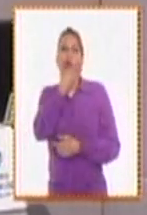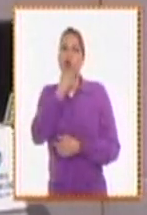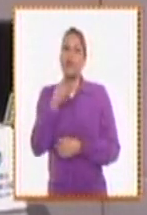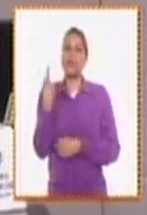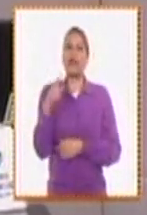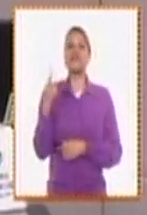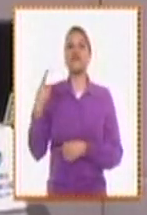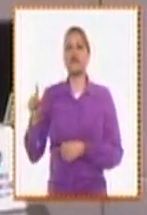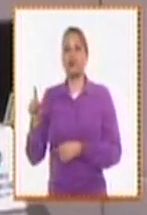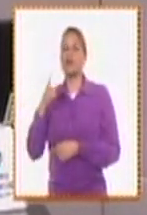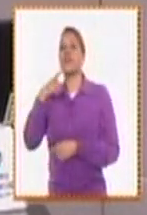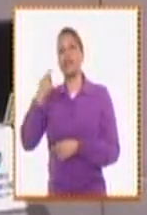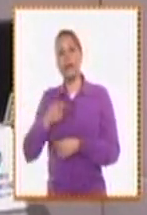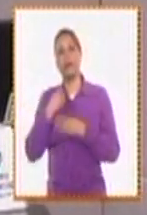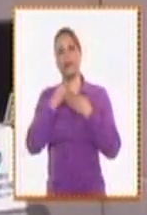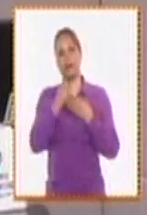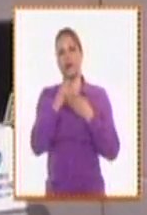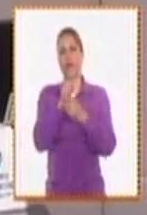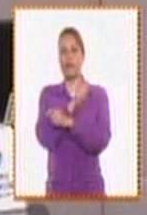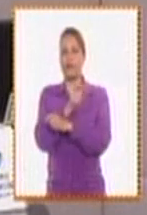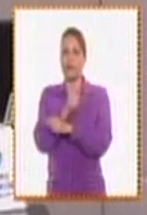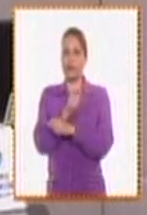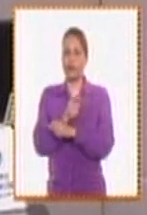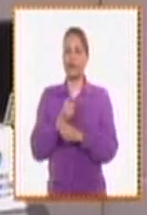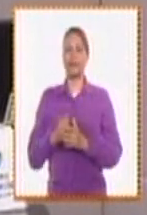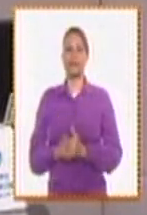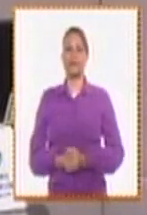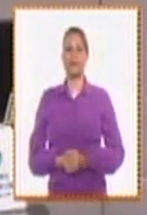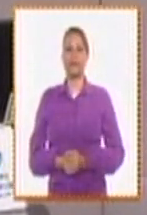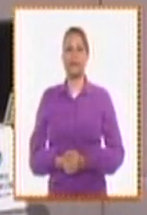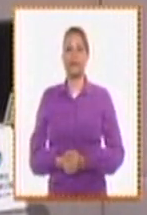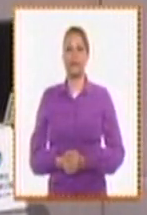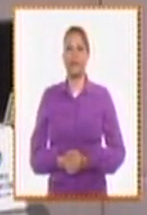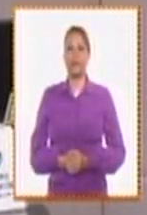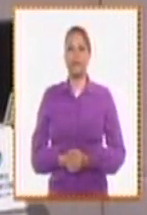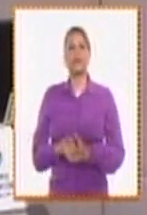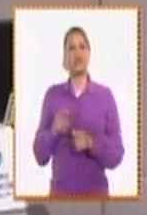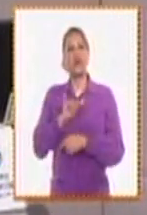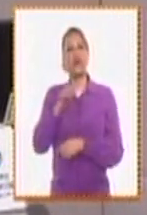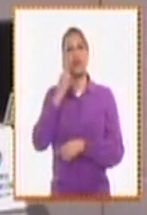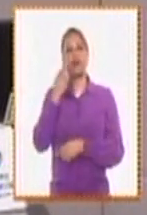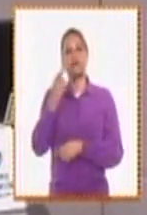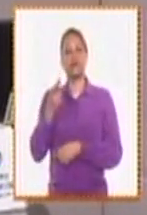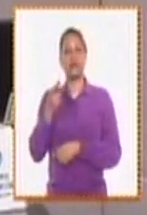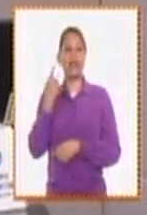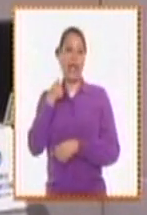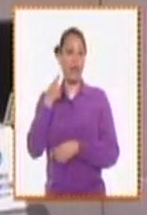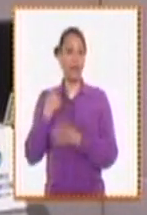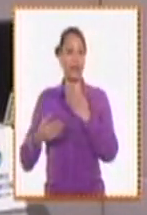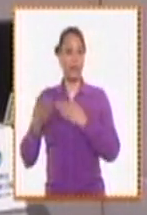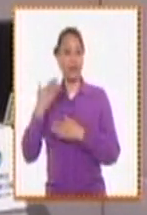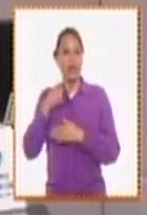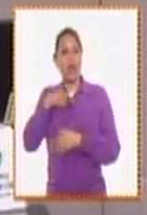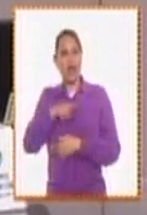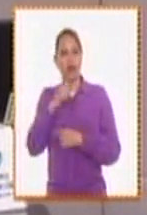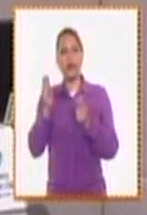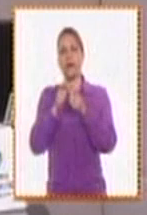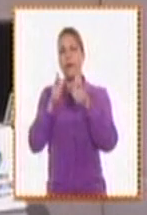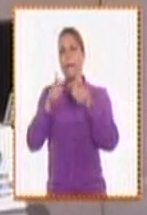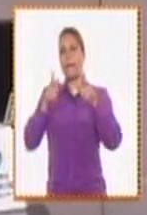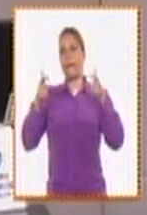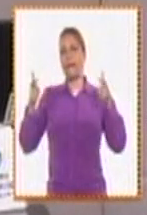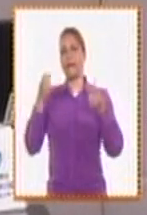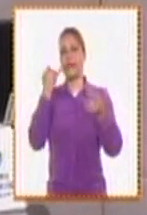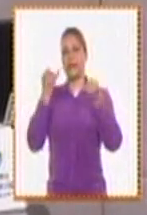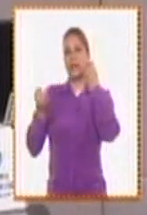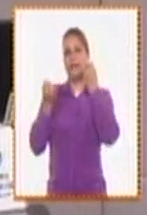la virtualidad que en ocasiones nos confunden a los muchachos. También hay que reconocer que en estos últimos años ha aumentado la